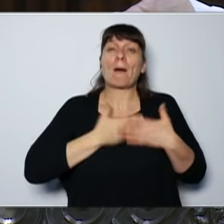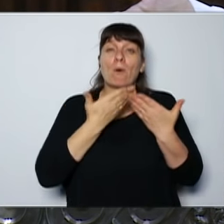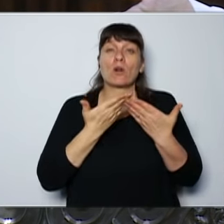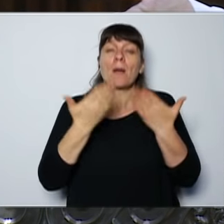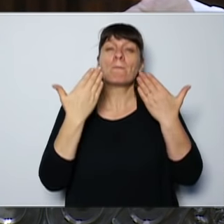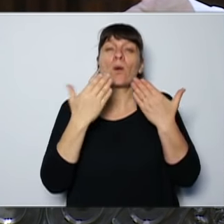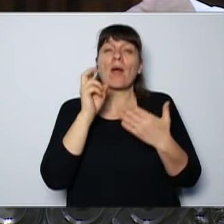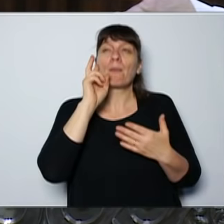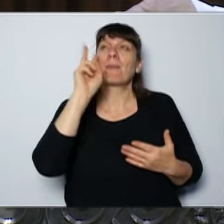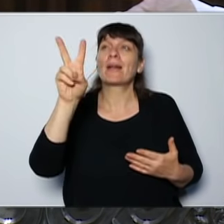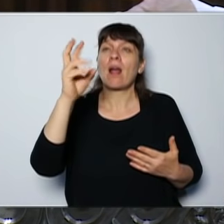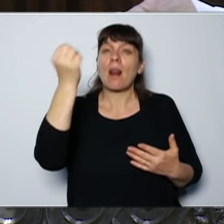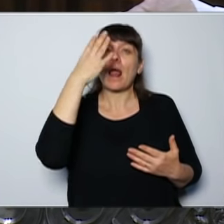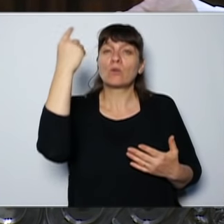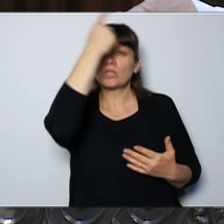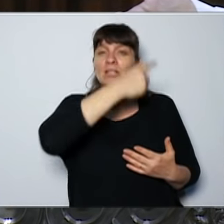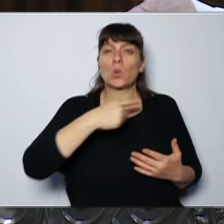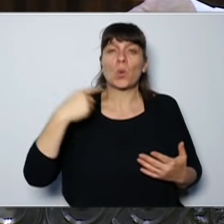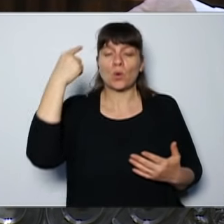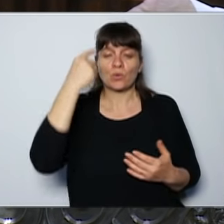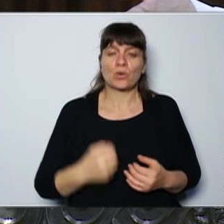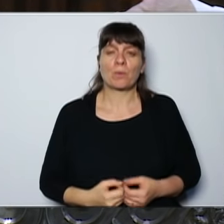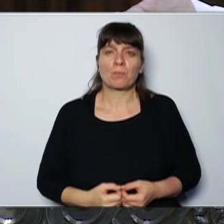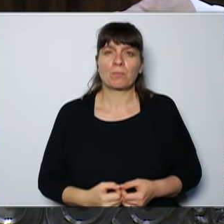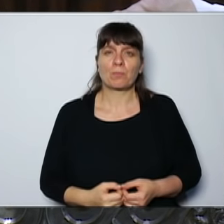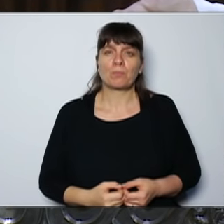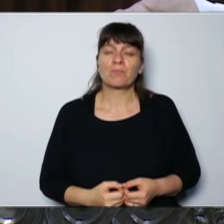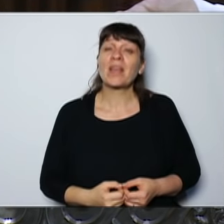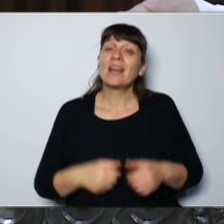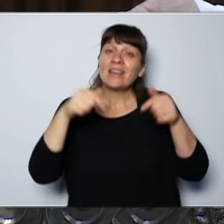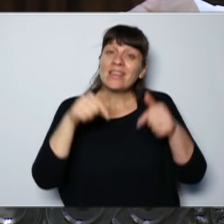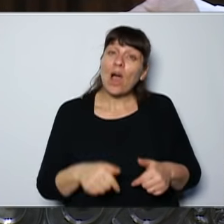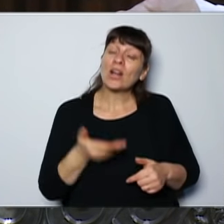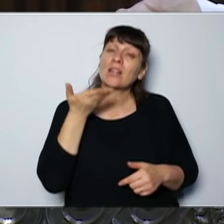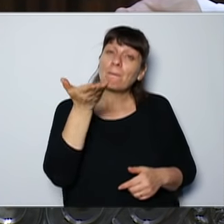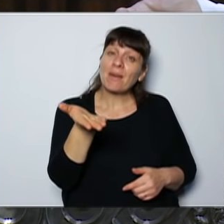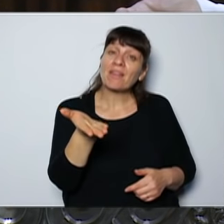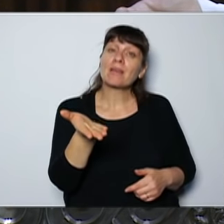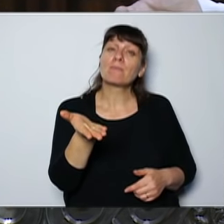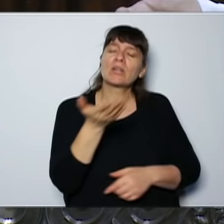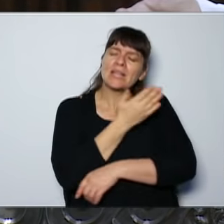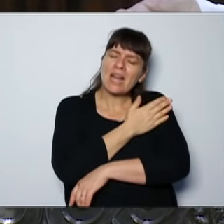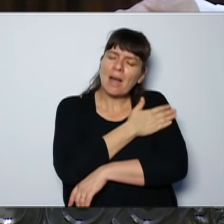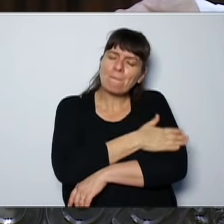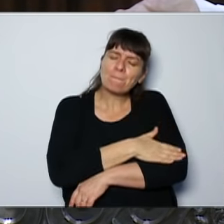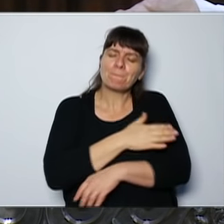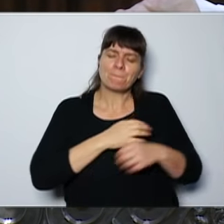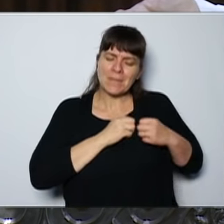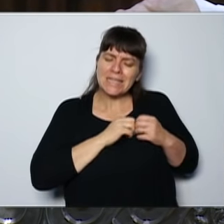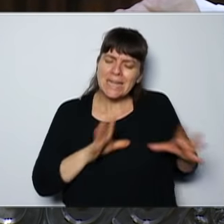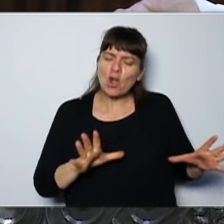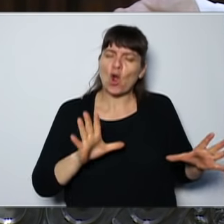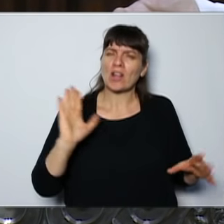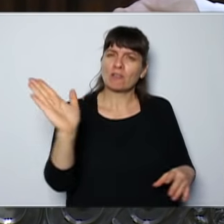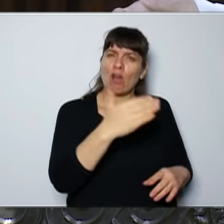admitilos, Señor, a contemplar la luz de tu rostro. Y ahora te pedimos que tengas misericordia de todos